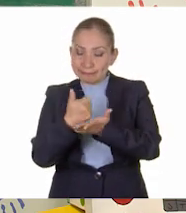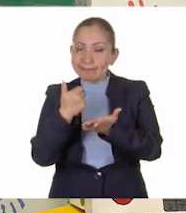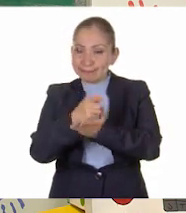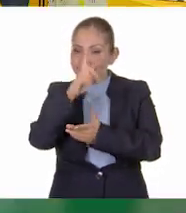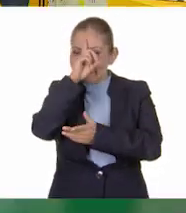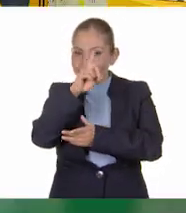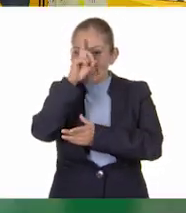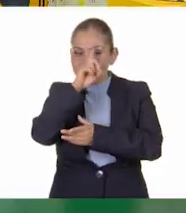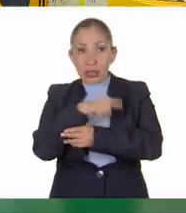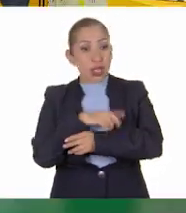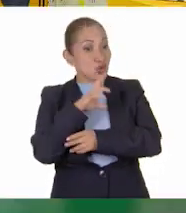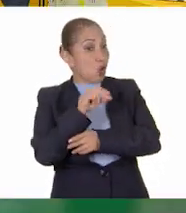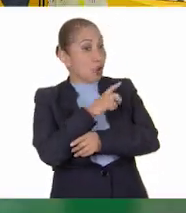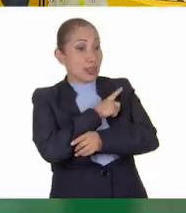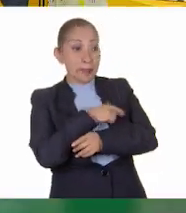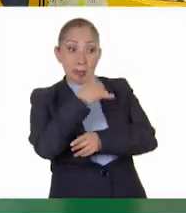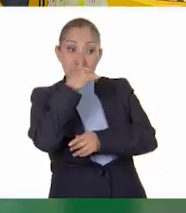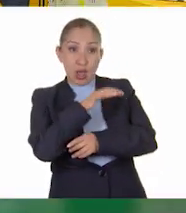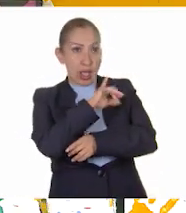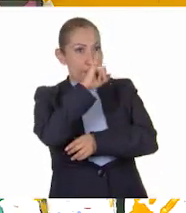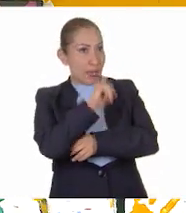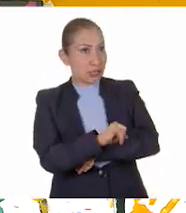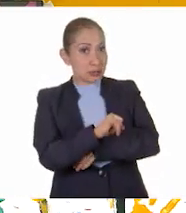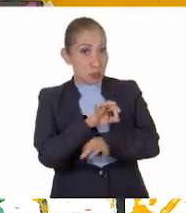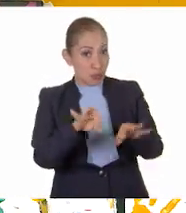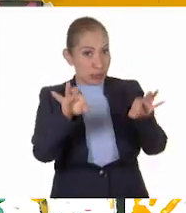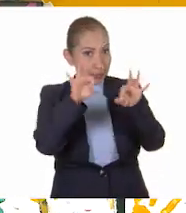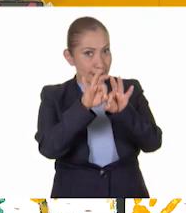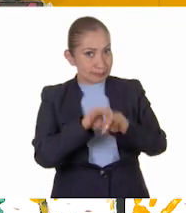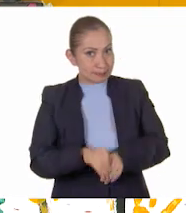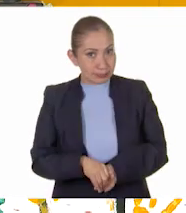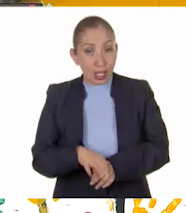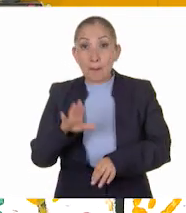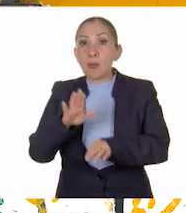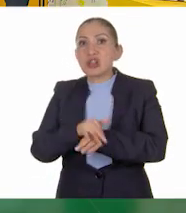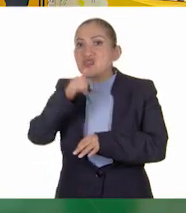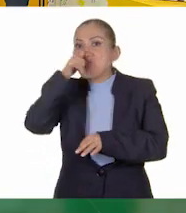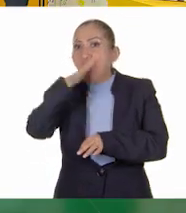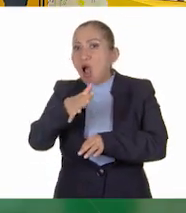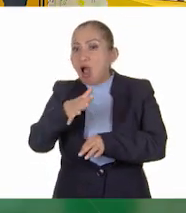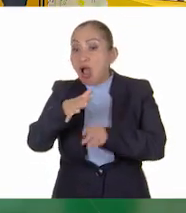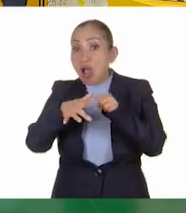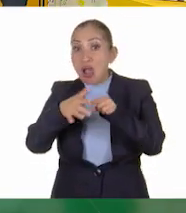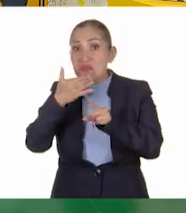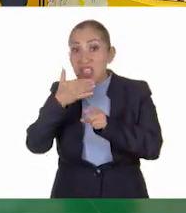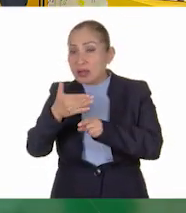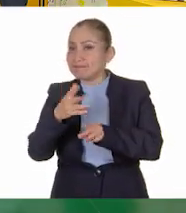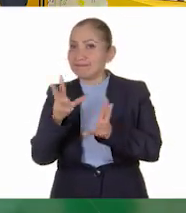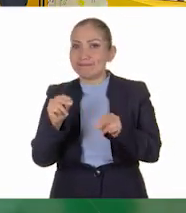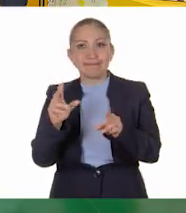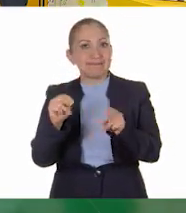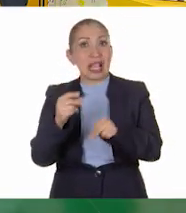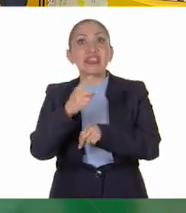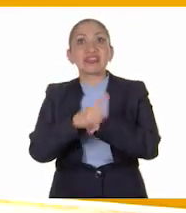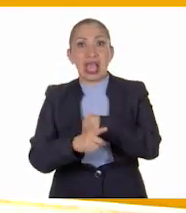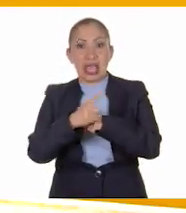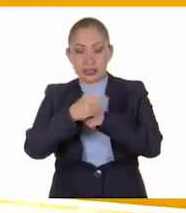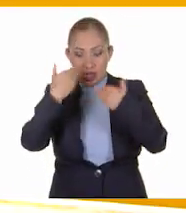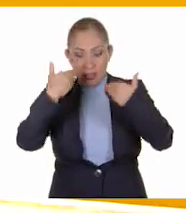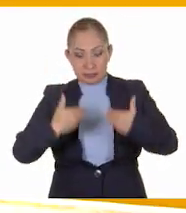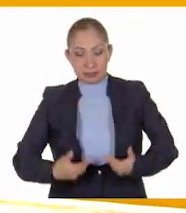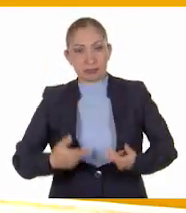Y sin usar la violencia, muy importante. Porque la violencia nunca es buena. Afecta nuestra